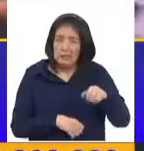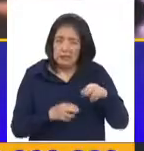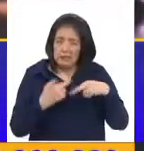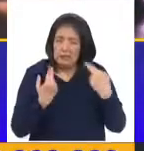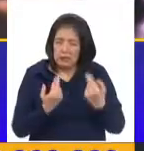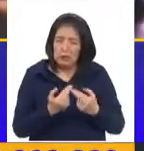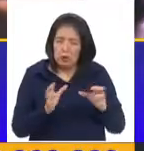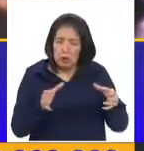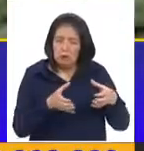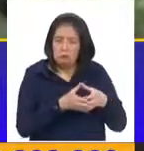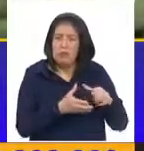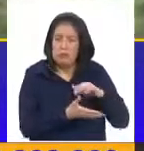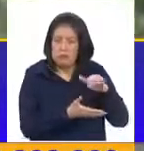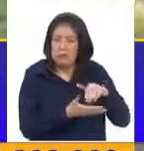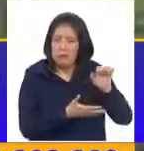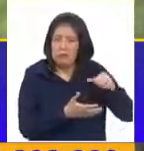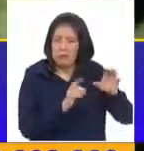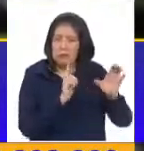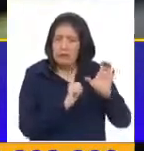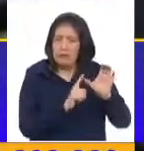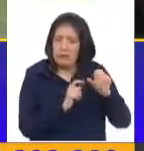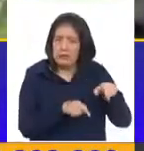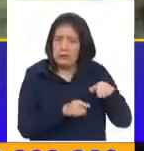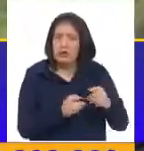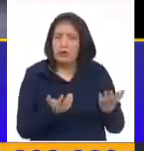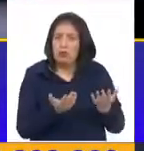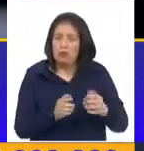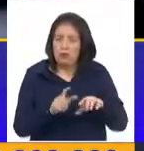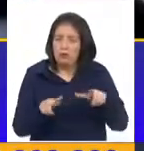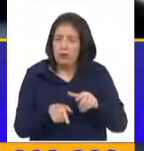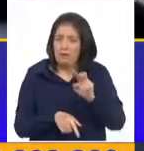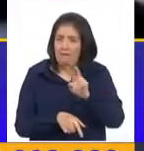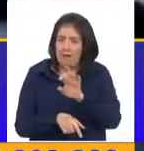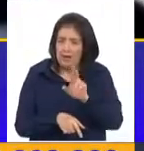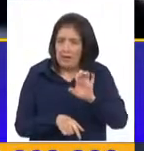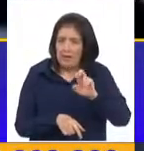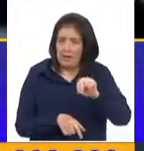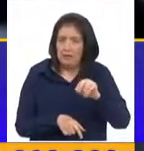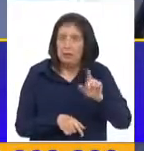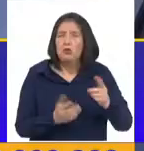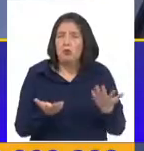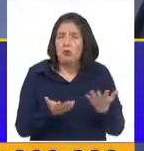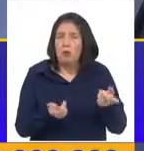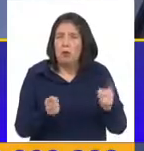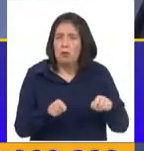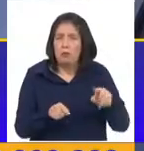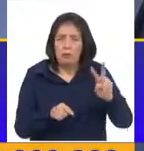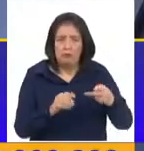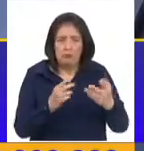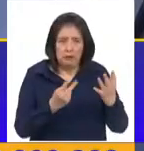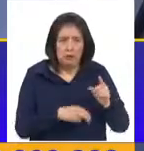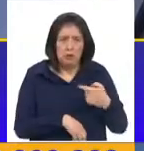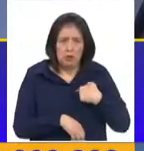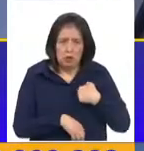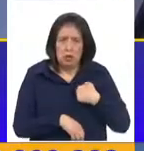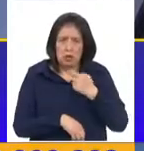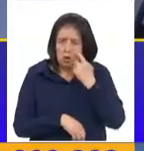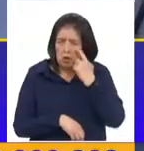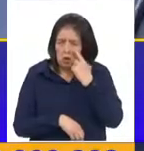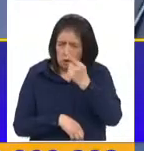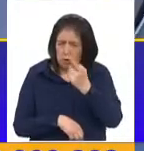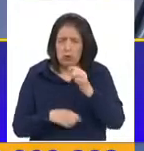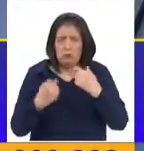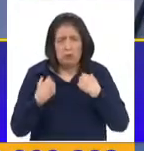el Comité Central de Sendero Luminoso en el Braen en el 2007. Lo conocimos, doctor, en